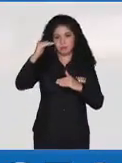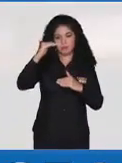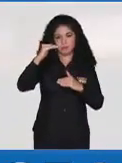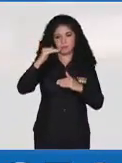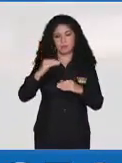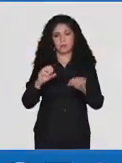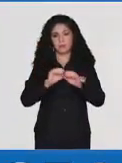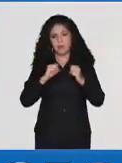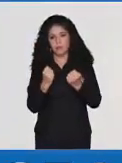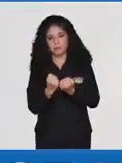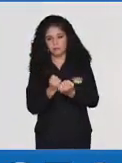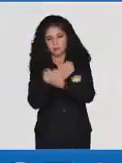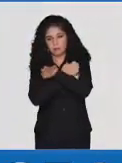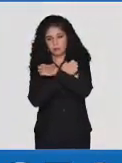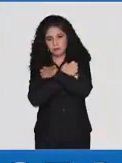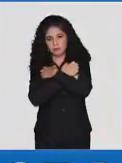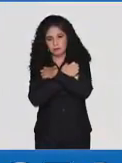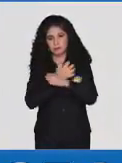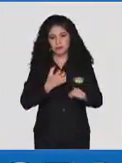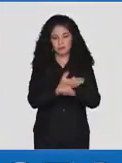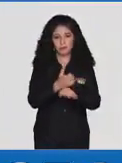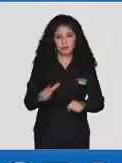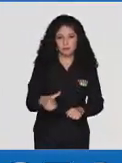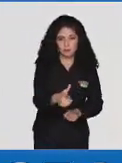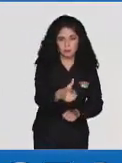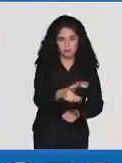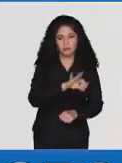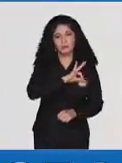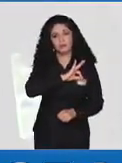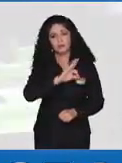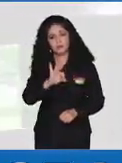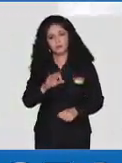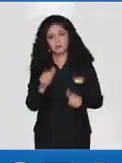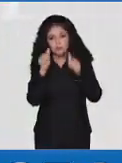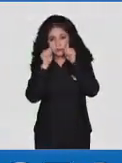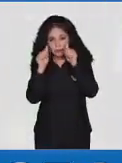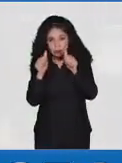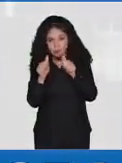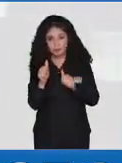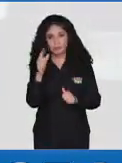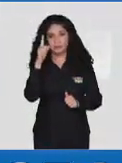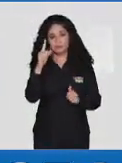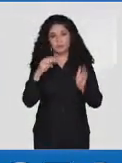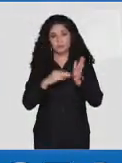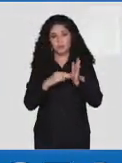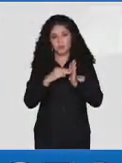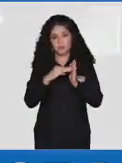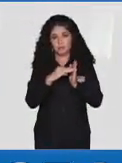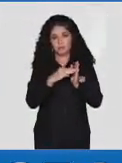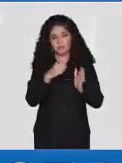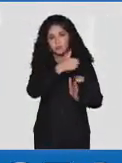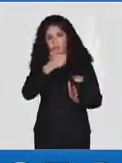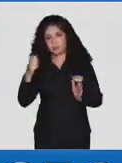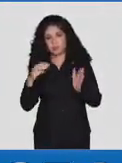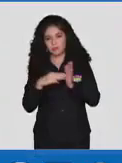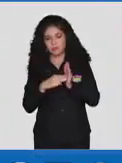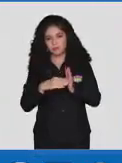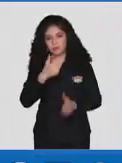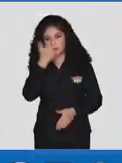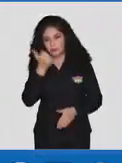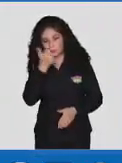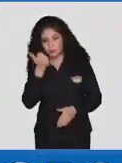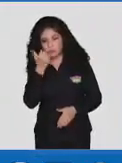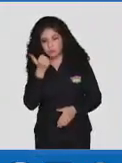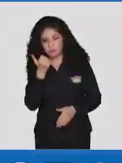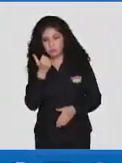nuestro estado está listo para atender a cerca de 1.600.000 estudiantes,